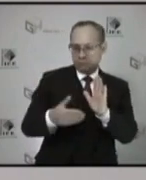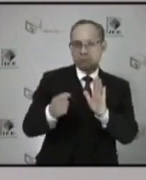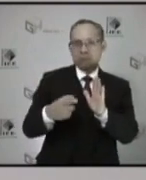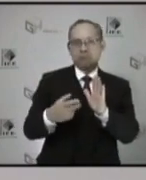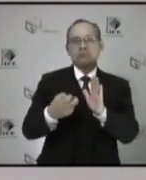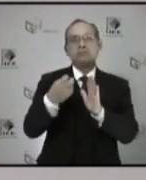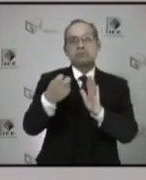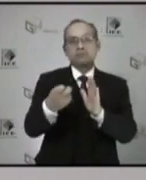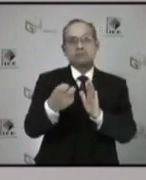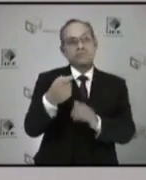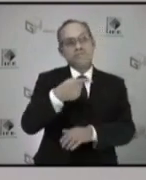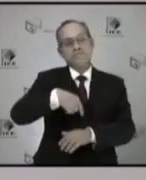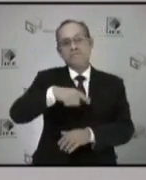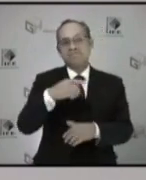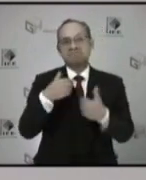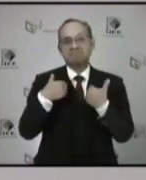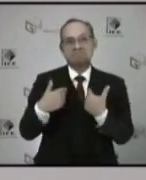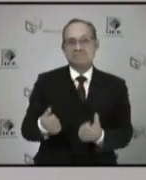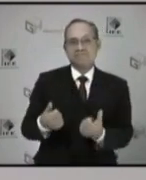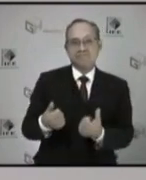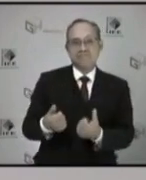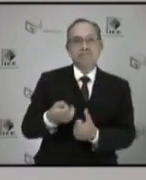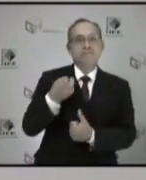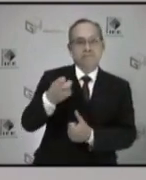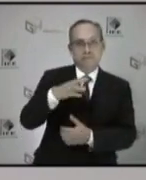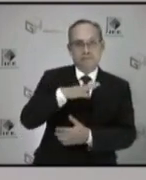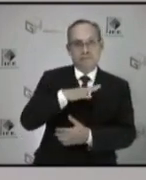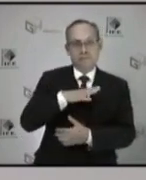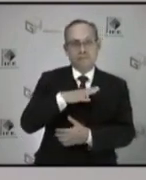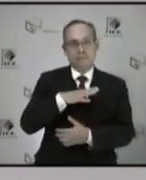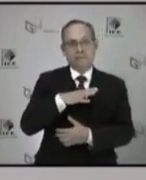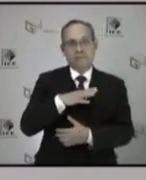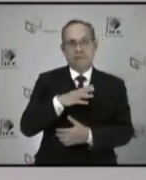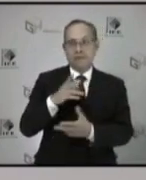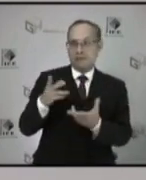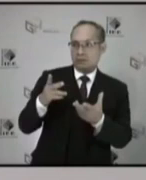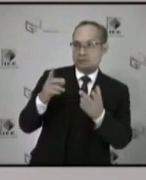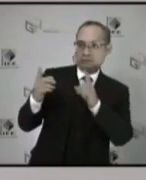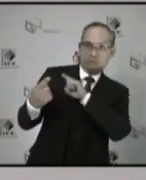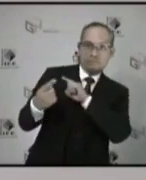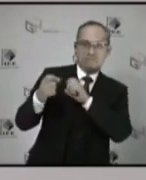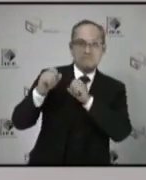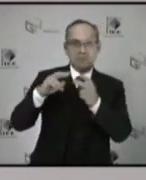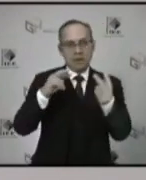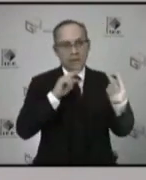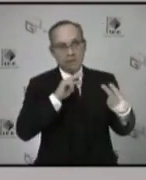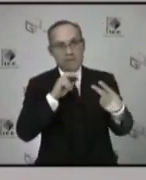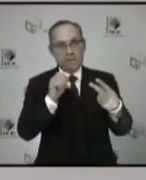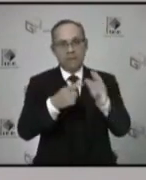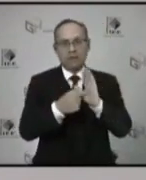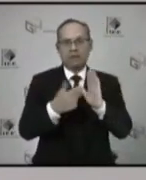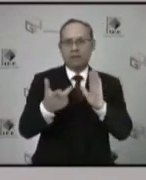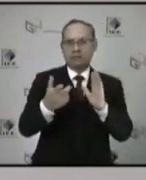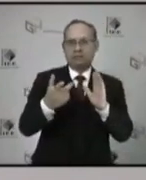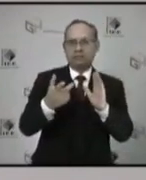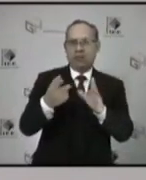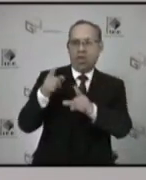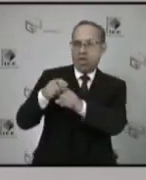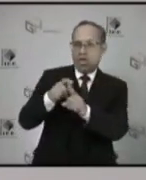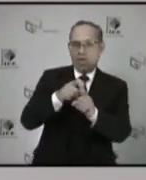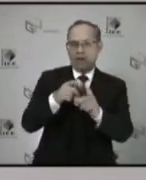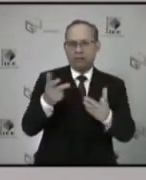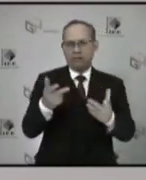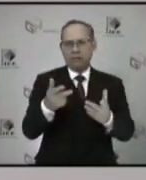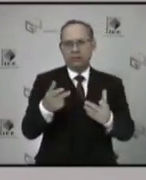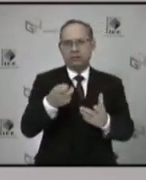no entienden los que contradicen, contraponen, critican un sistema que está dirigido